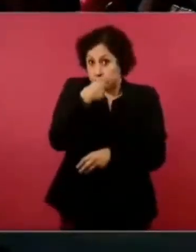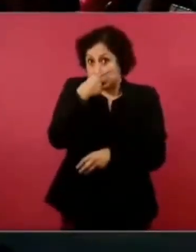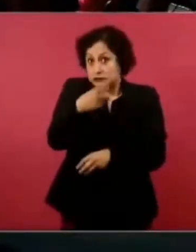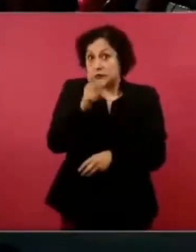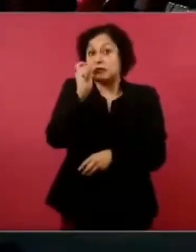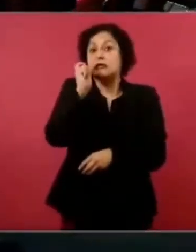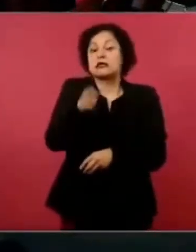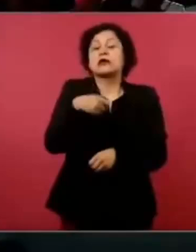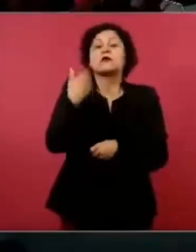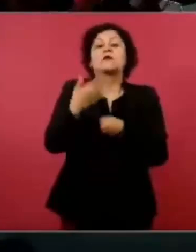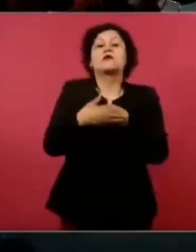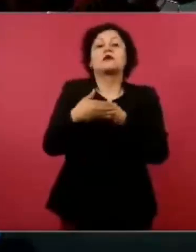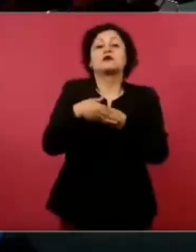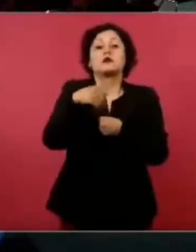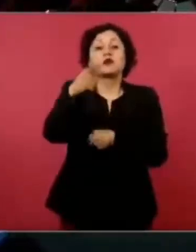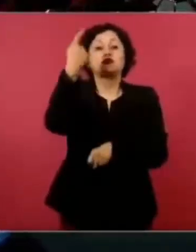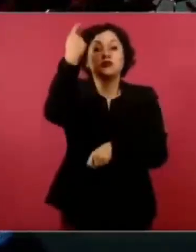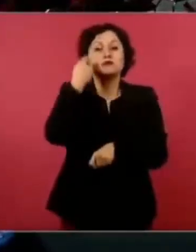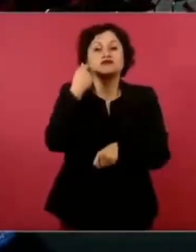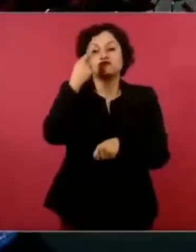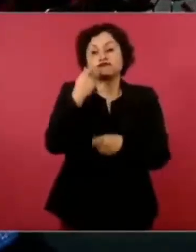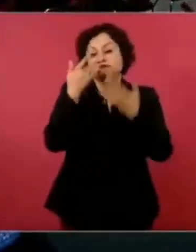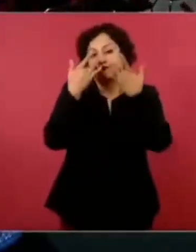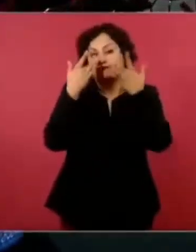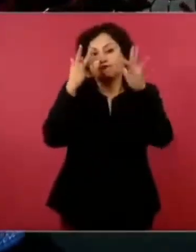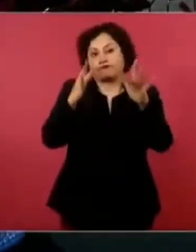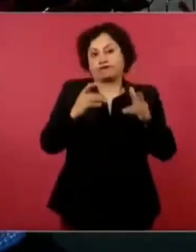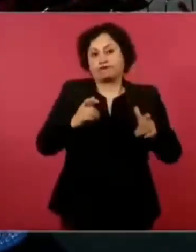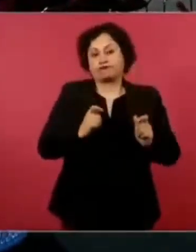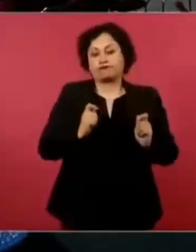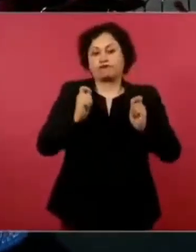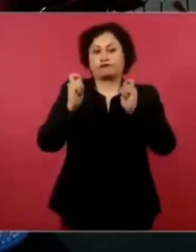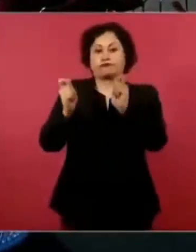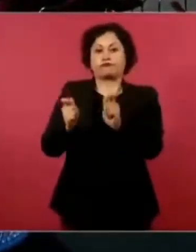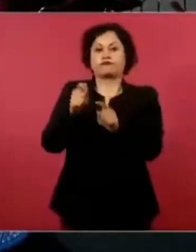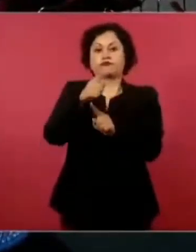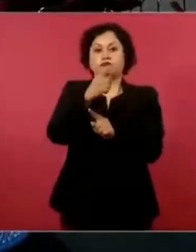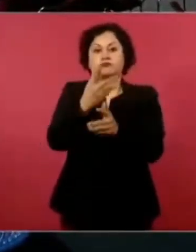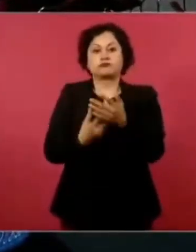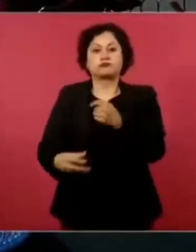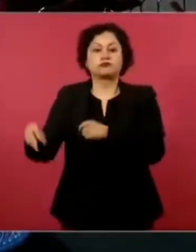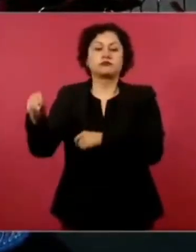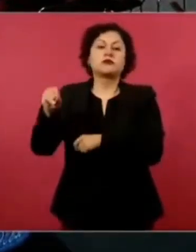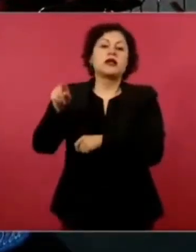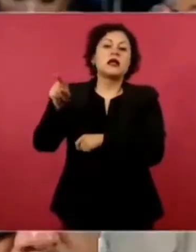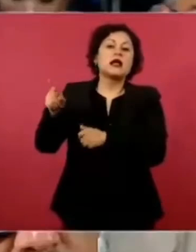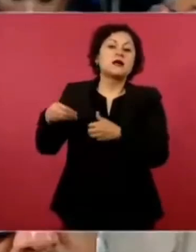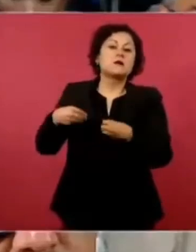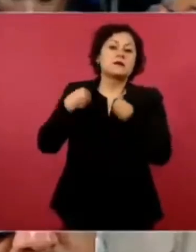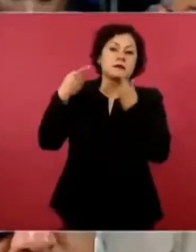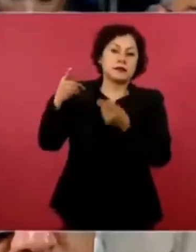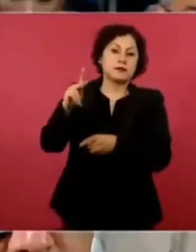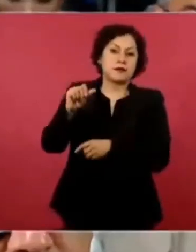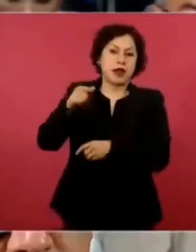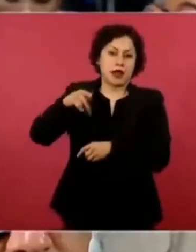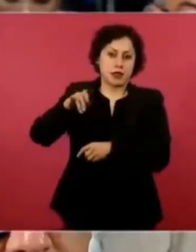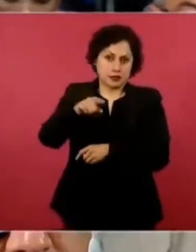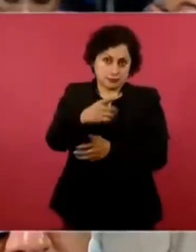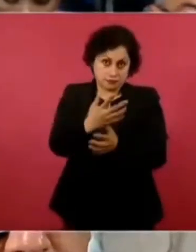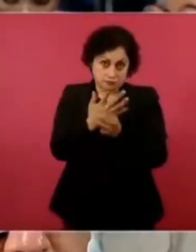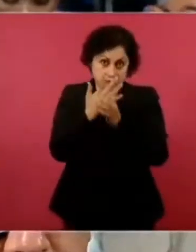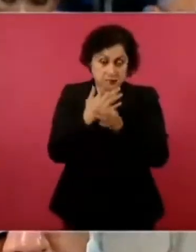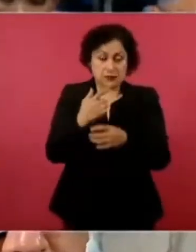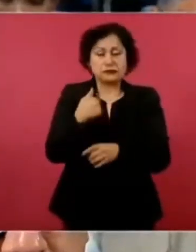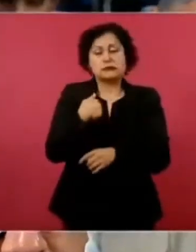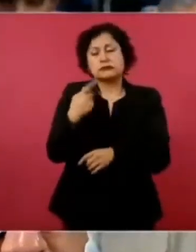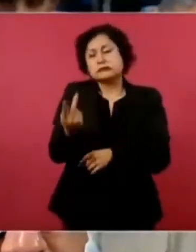vida pública una vez que deje el cargo, que entregue la banda presidencial y se retira a su quinta en Palenque. Pero yo quisiera preguntarle hasta qué